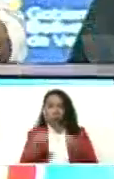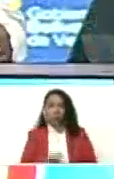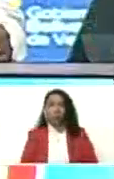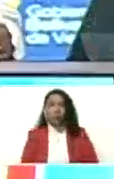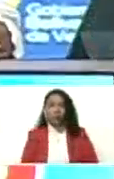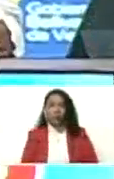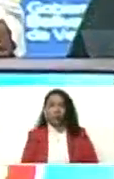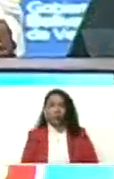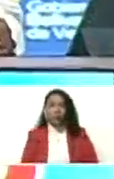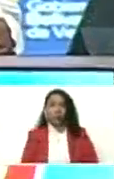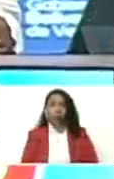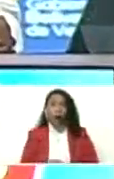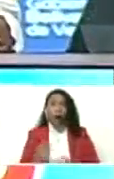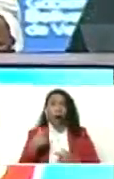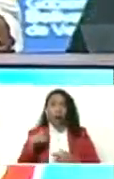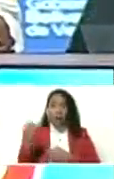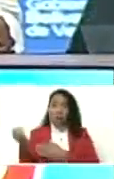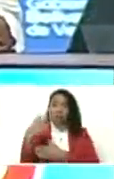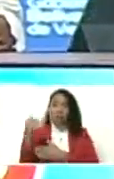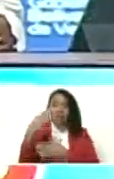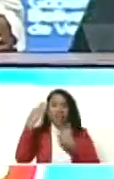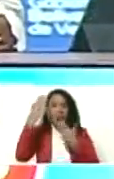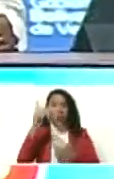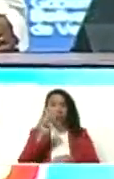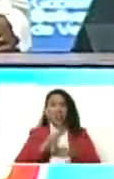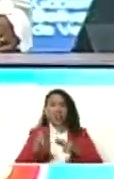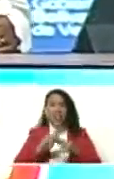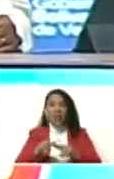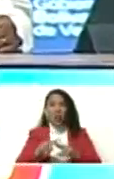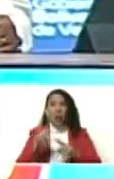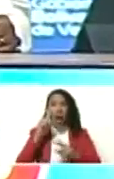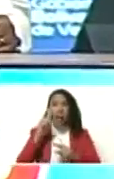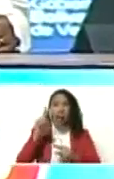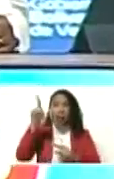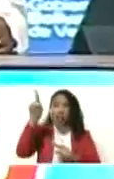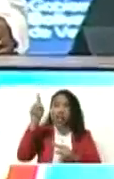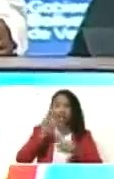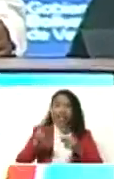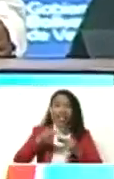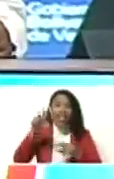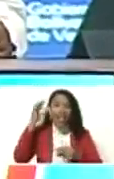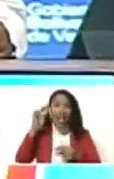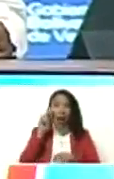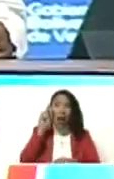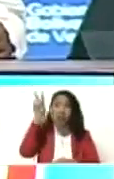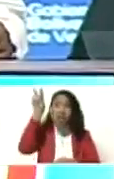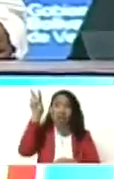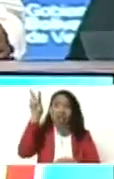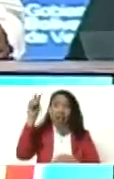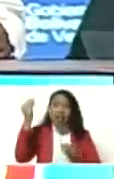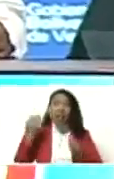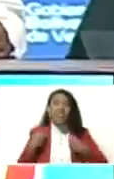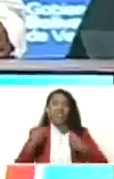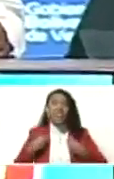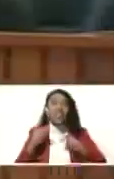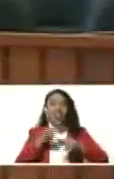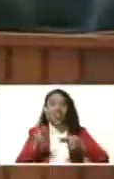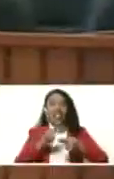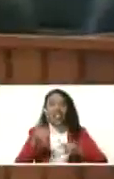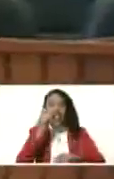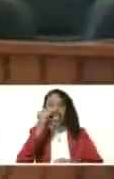Y a todas, por ahí me está mandando saludo un niño, ¿no? Allá arriba, una niña. Que vivan los niños, vale,